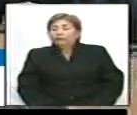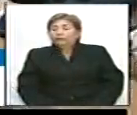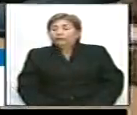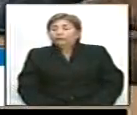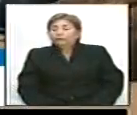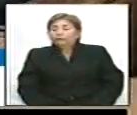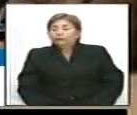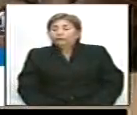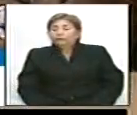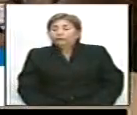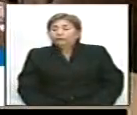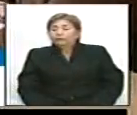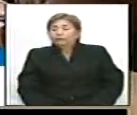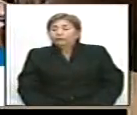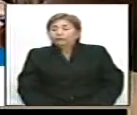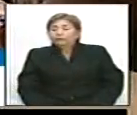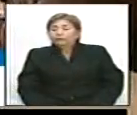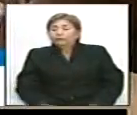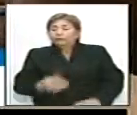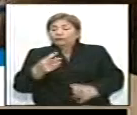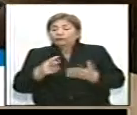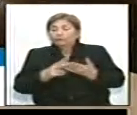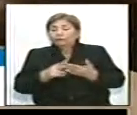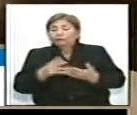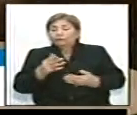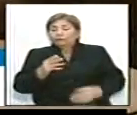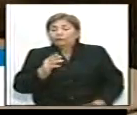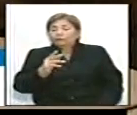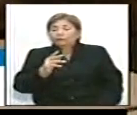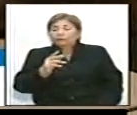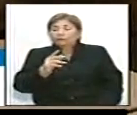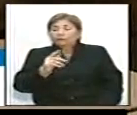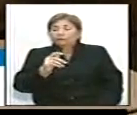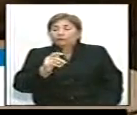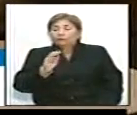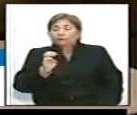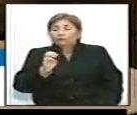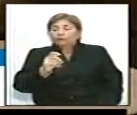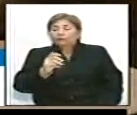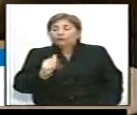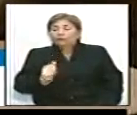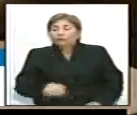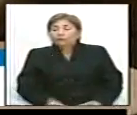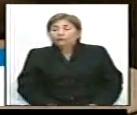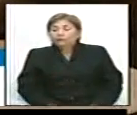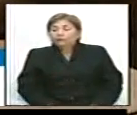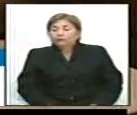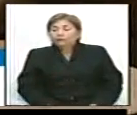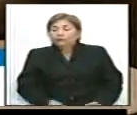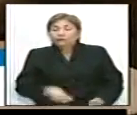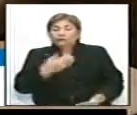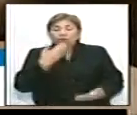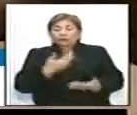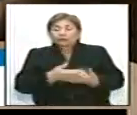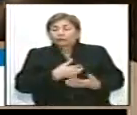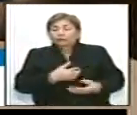usted? Está solicitando una interrupción la colega, sí. Karina Beteta. Adelante, congresista Beteta. Gracias,